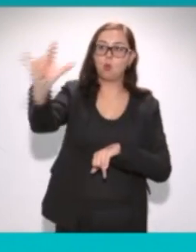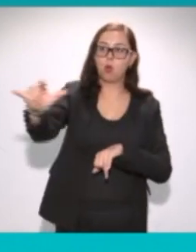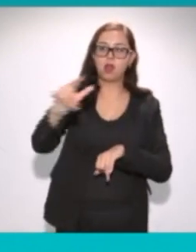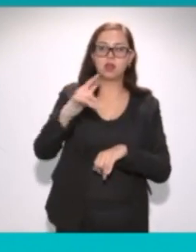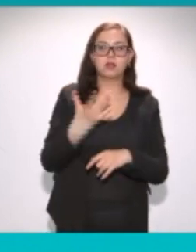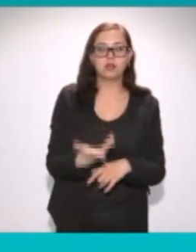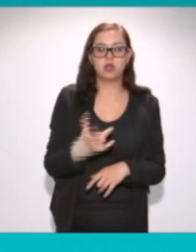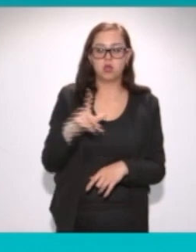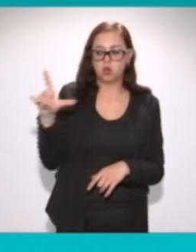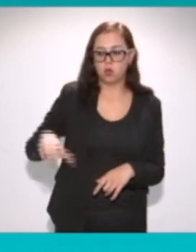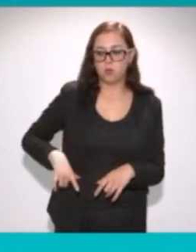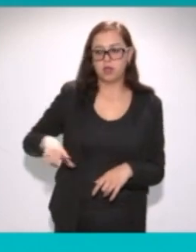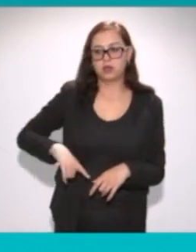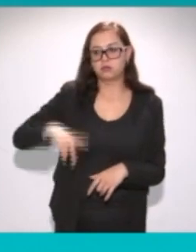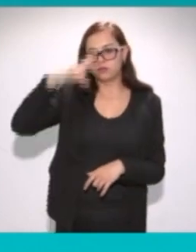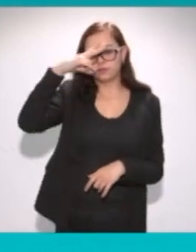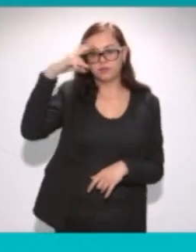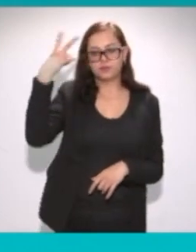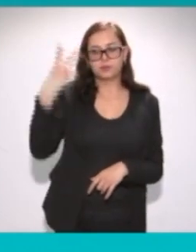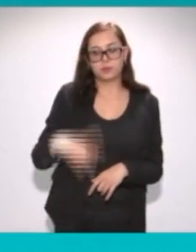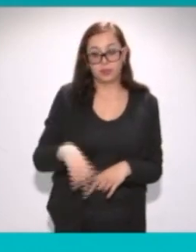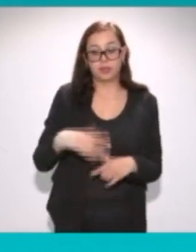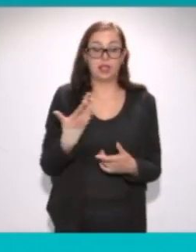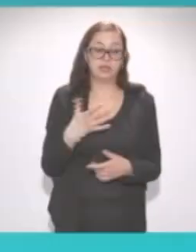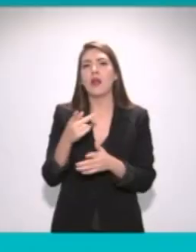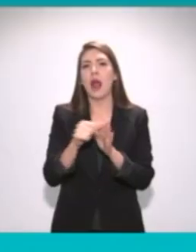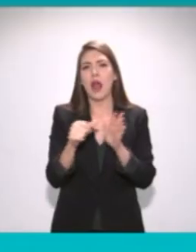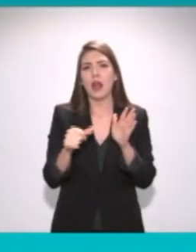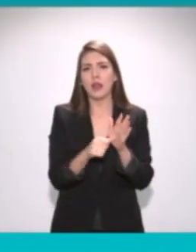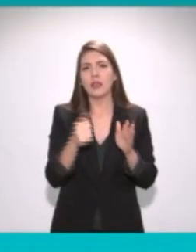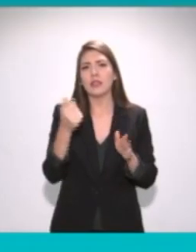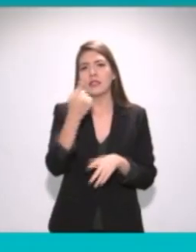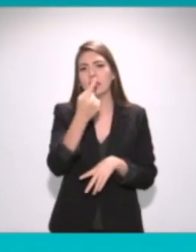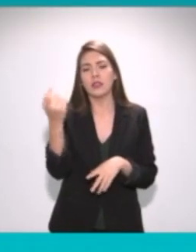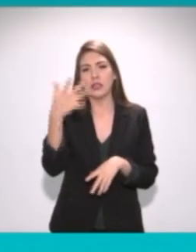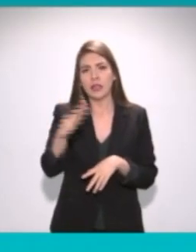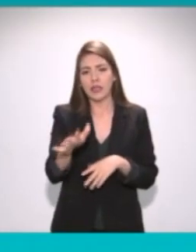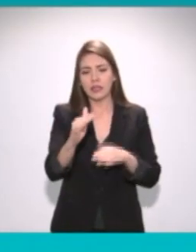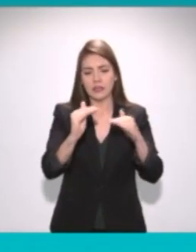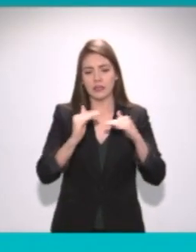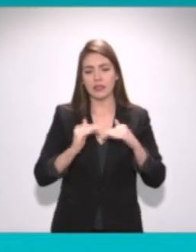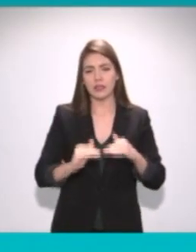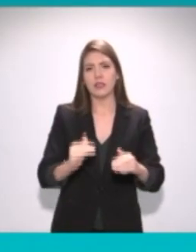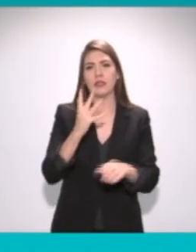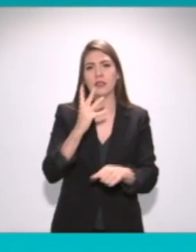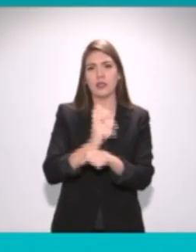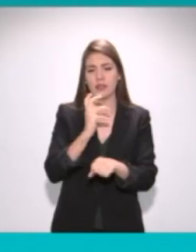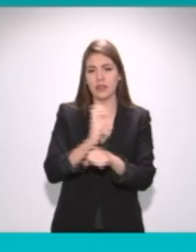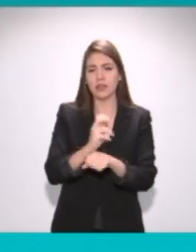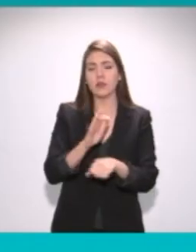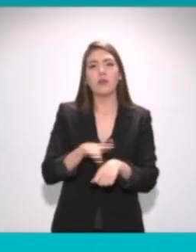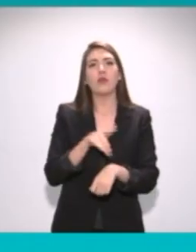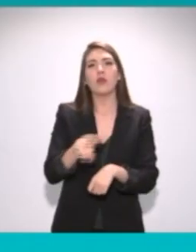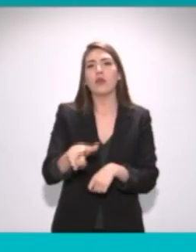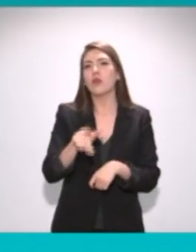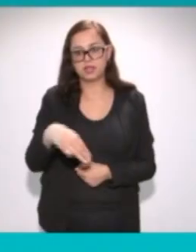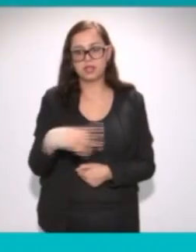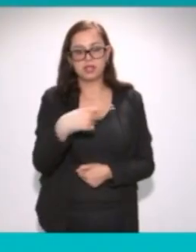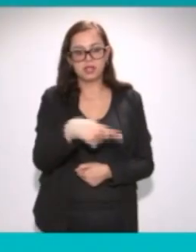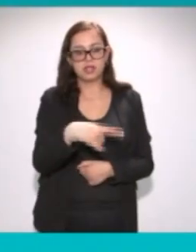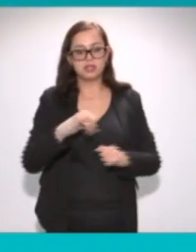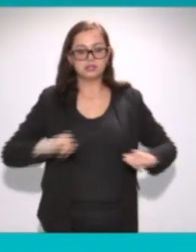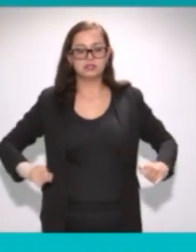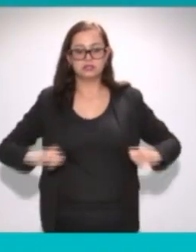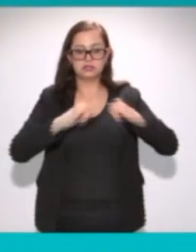el gobierno mexicano, en este caso el Estado Mayor Presidencial. En su respuesta a la solicitud, la SEDENA explicó que después de haber realizado